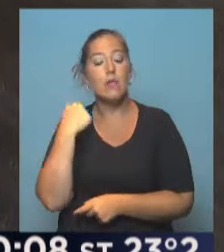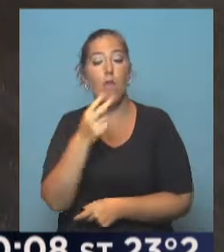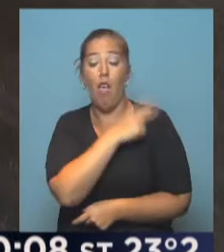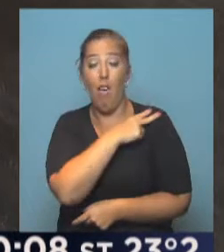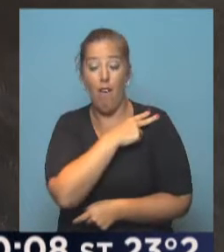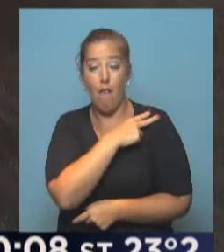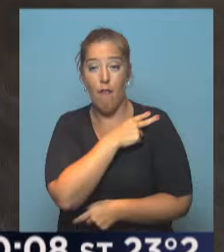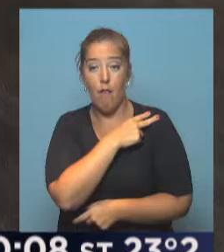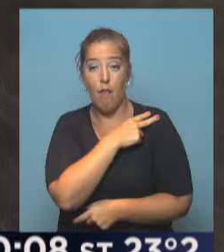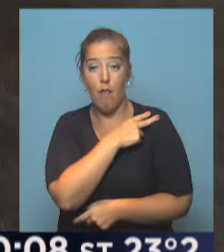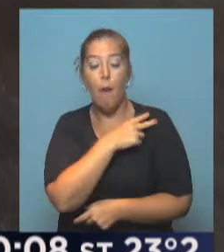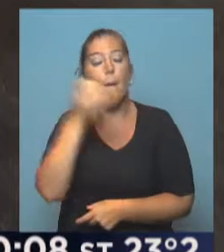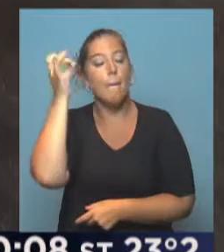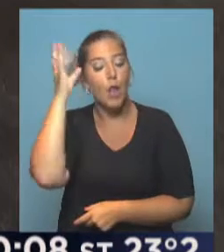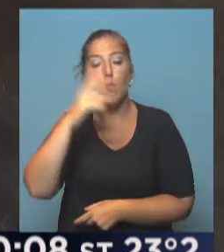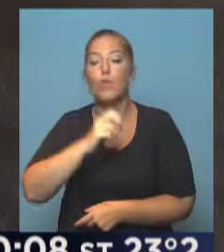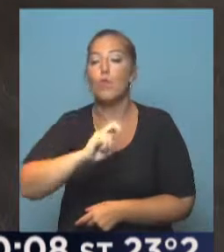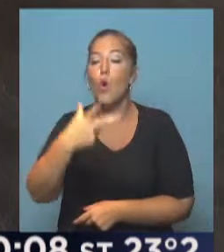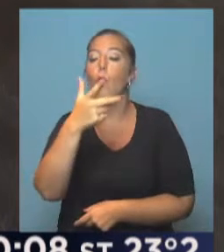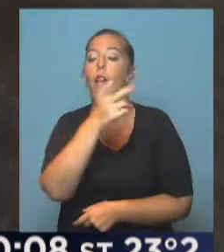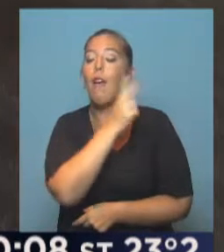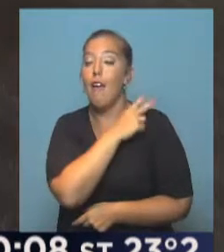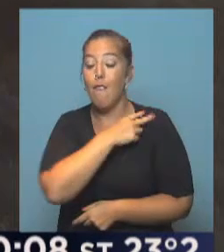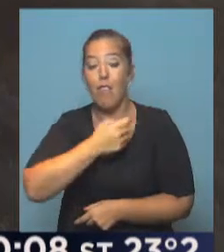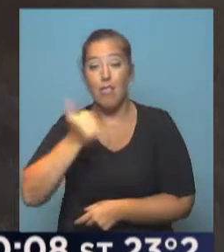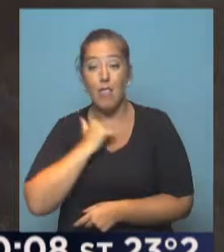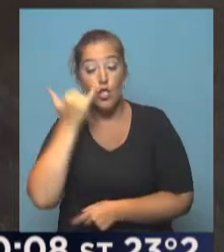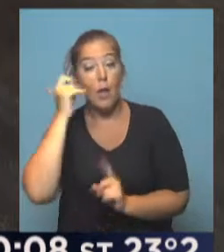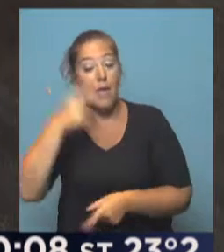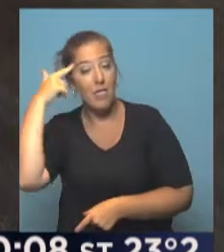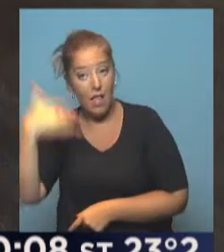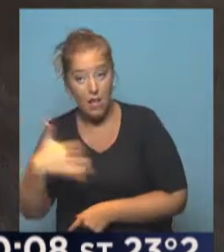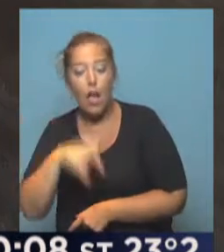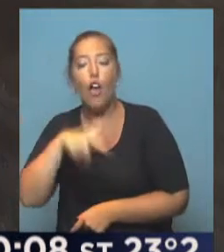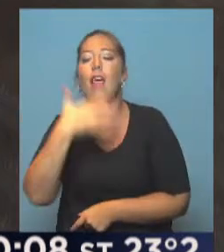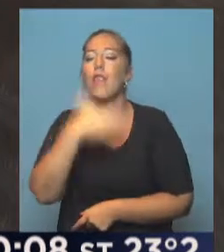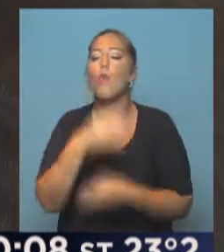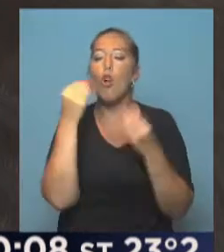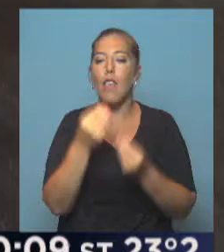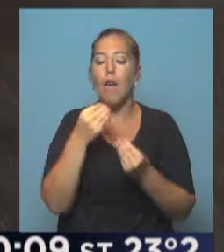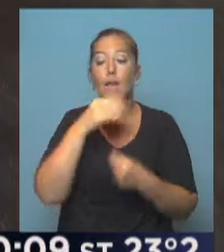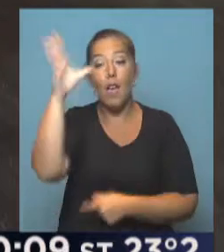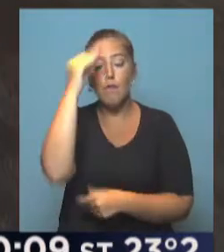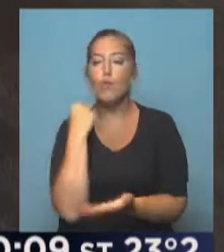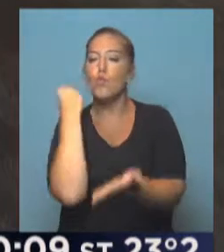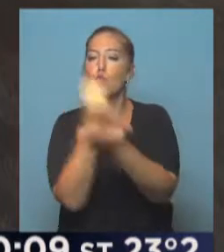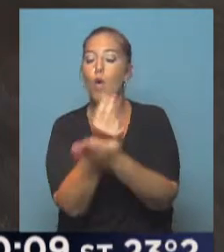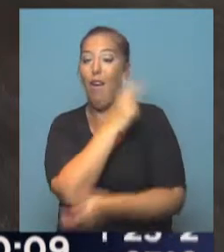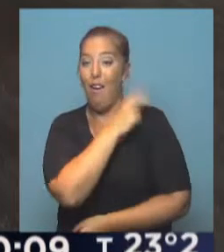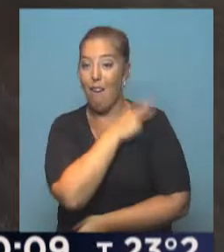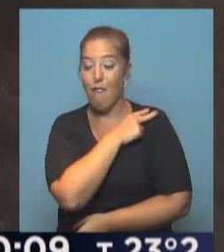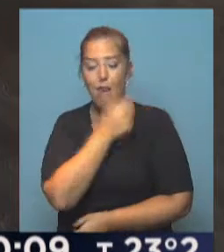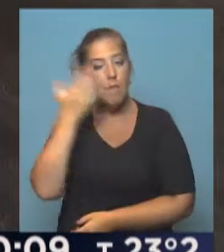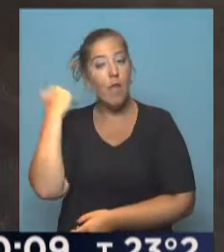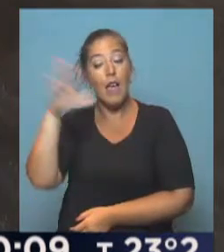del ejército, subjefe del ejército y jefe de inteligencia. Ahora, hay que entender un poquito por qué Cristina lo asciende. En ese momento, Cristina